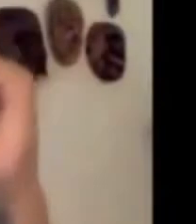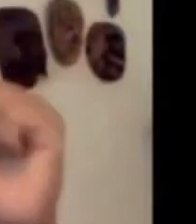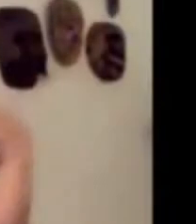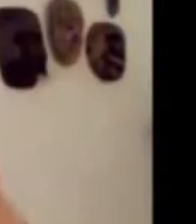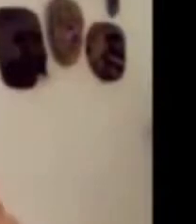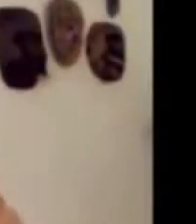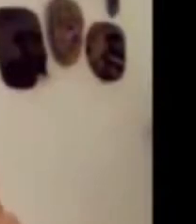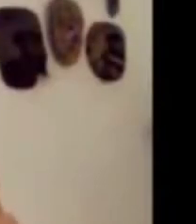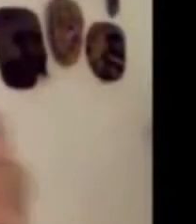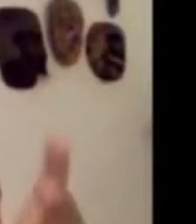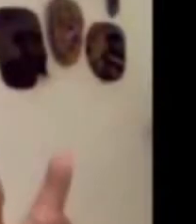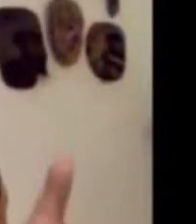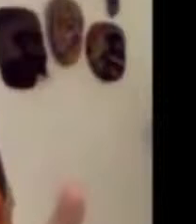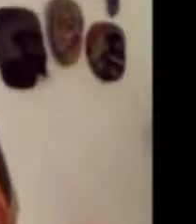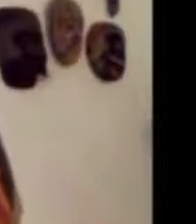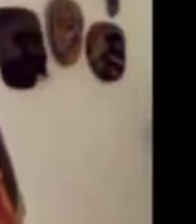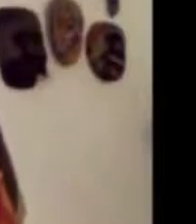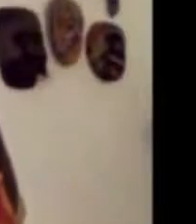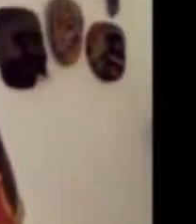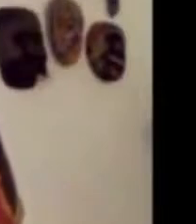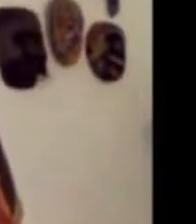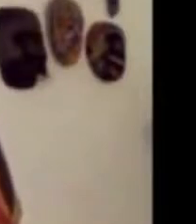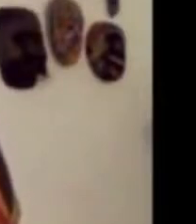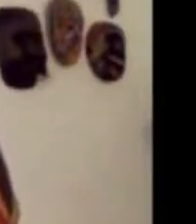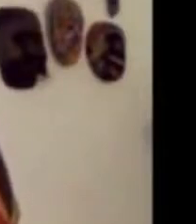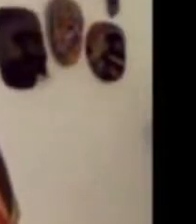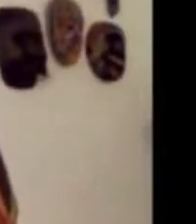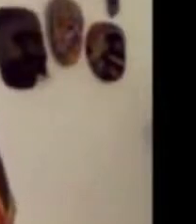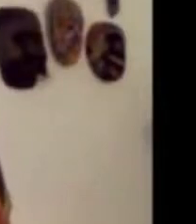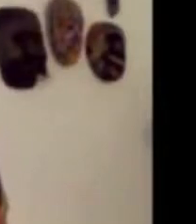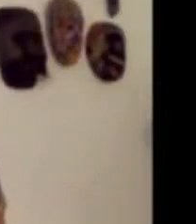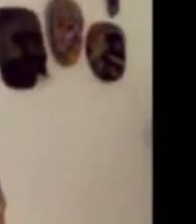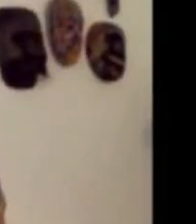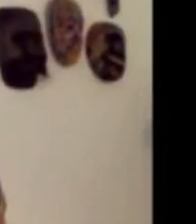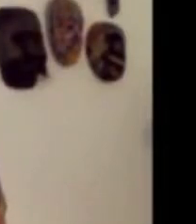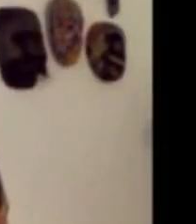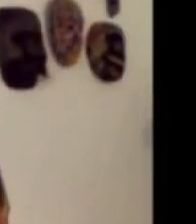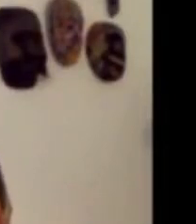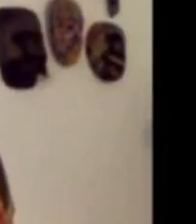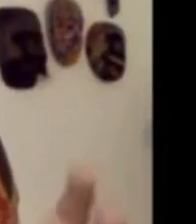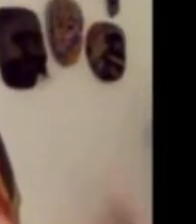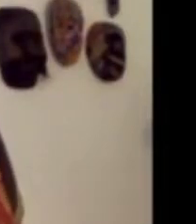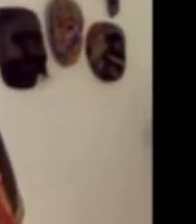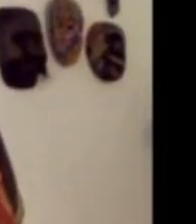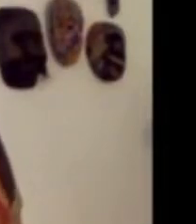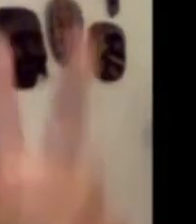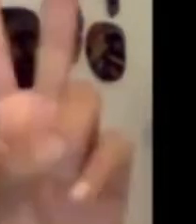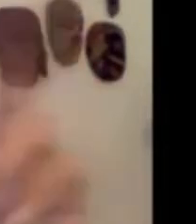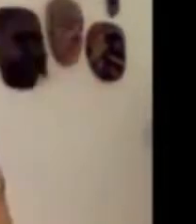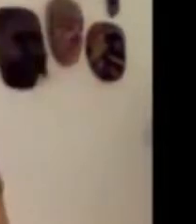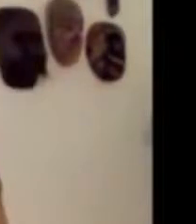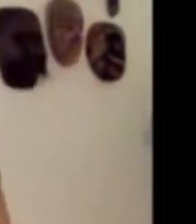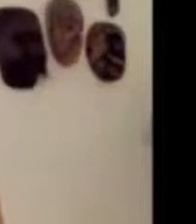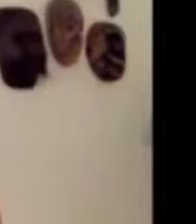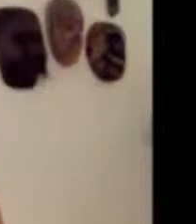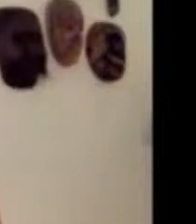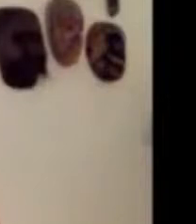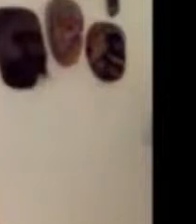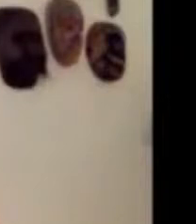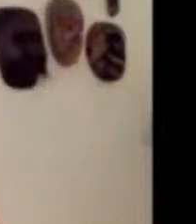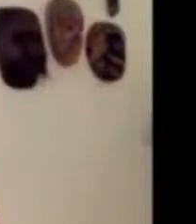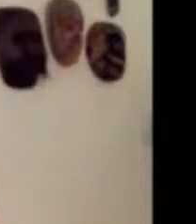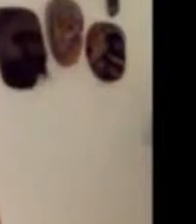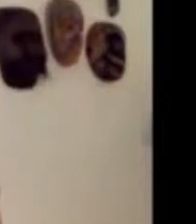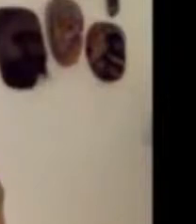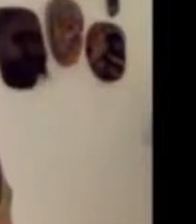y lo que alega la fiscalidad es que soy autónoma soy autónoma y por eso no puedo ser parte del sistema falso por dos cosas uno